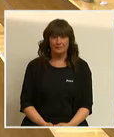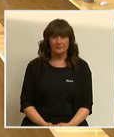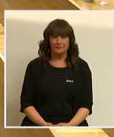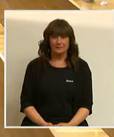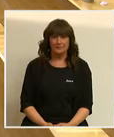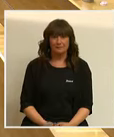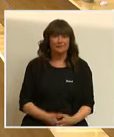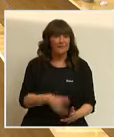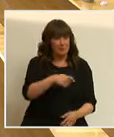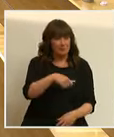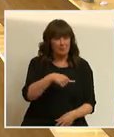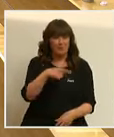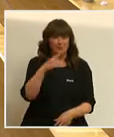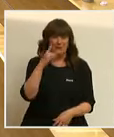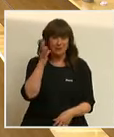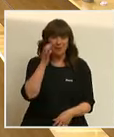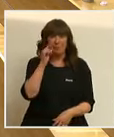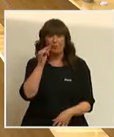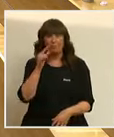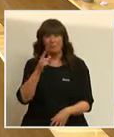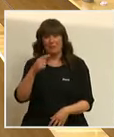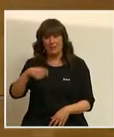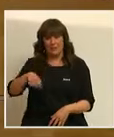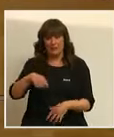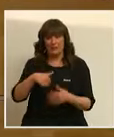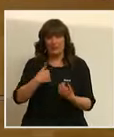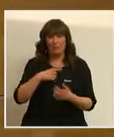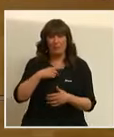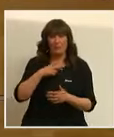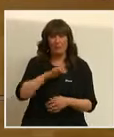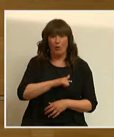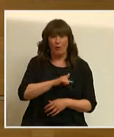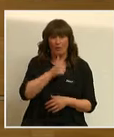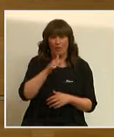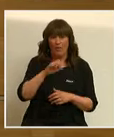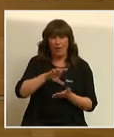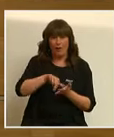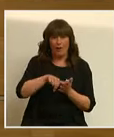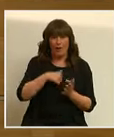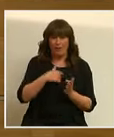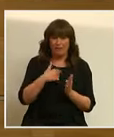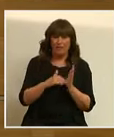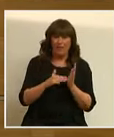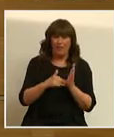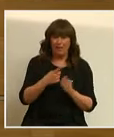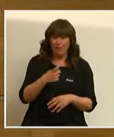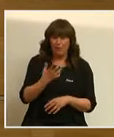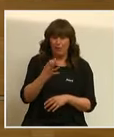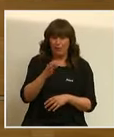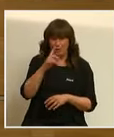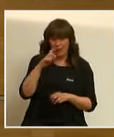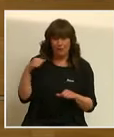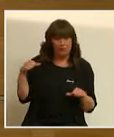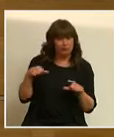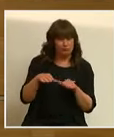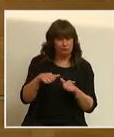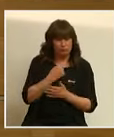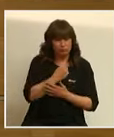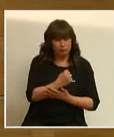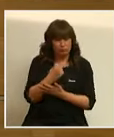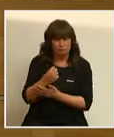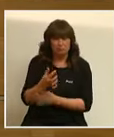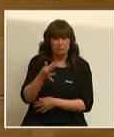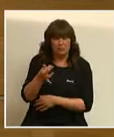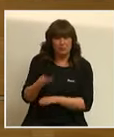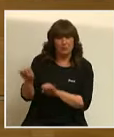Presidenta, presidente, alcaldesa, la Policía Local de Valencia lleva más de 150 años ayudando y protegiendo a la